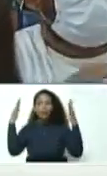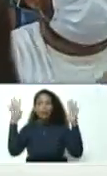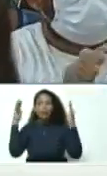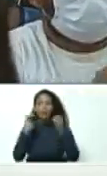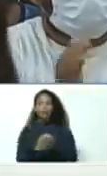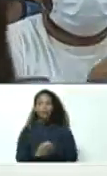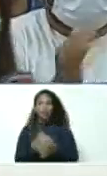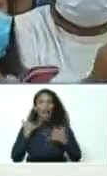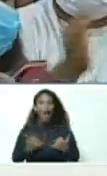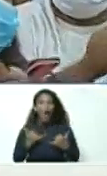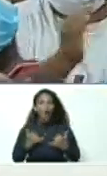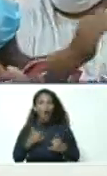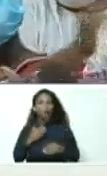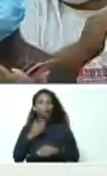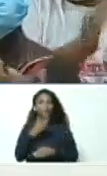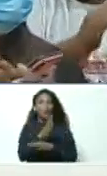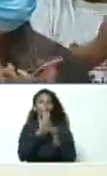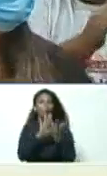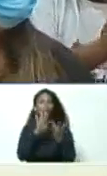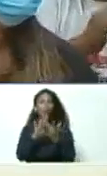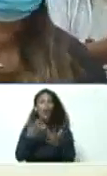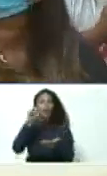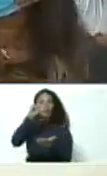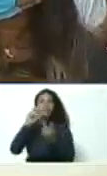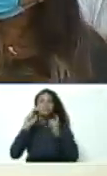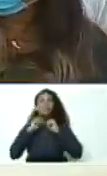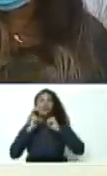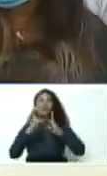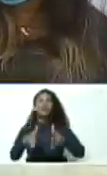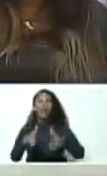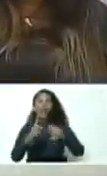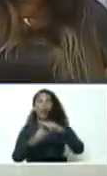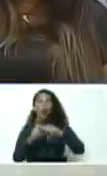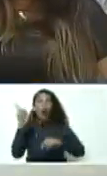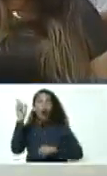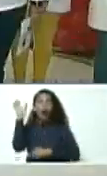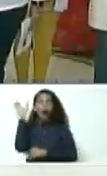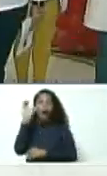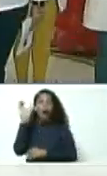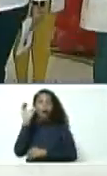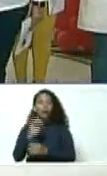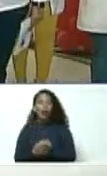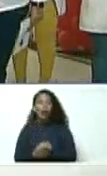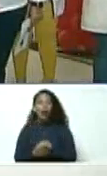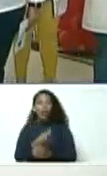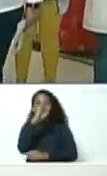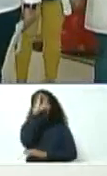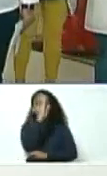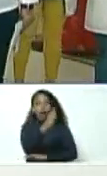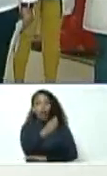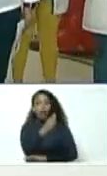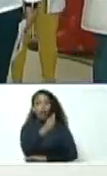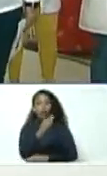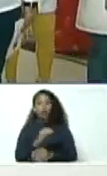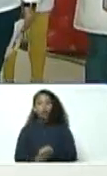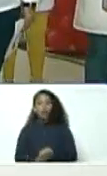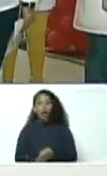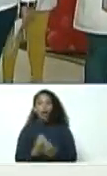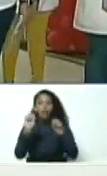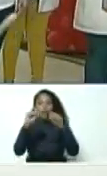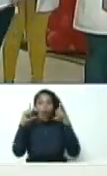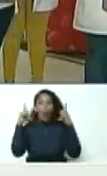Y ahora nos vamos al cementerio en Caracas. Vámonos directo de La